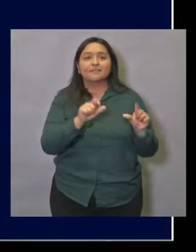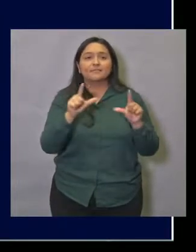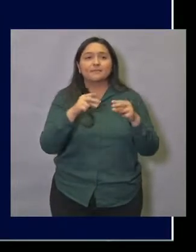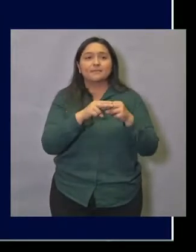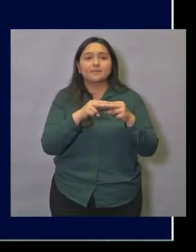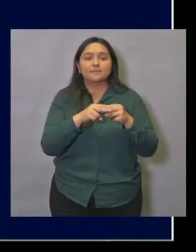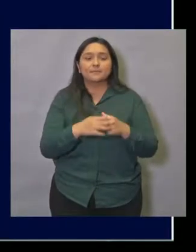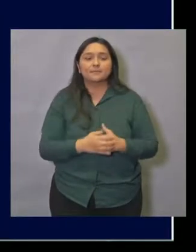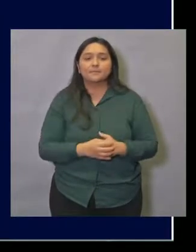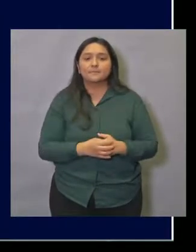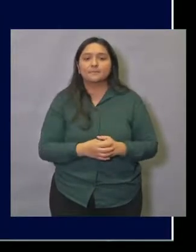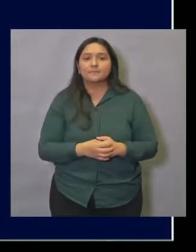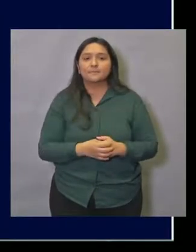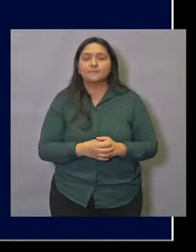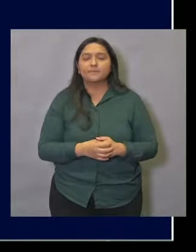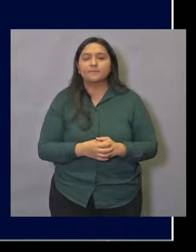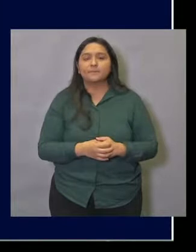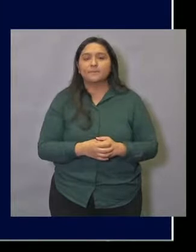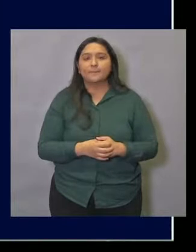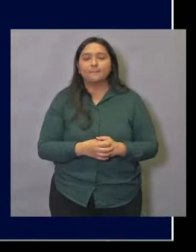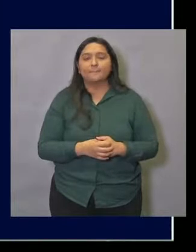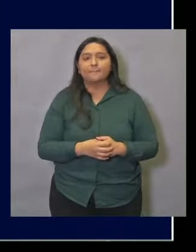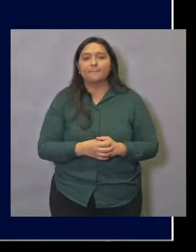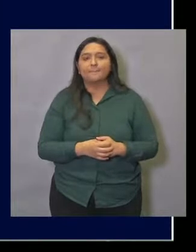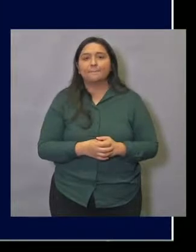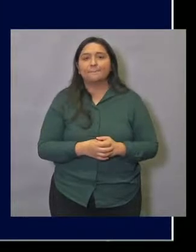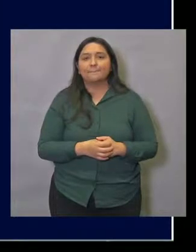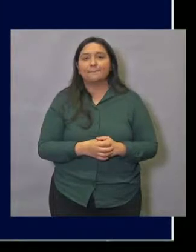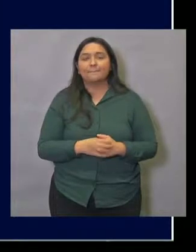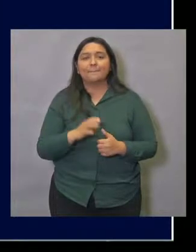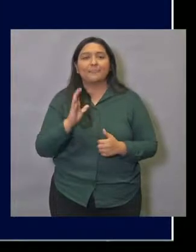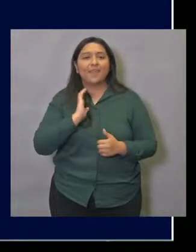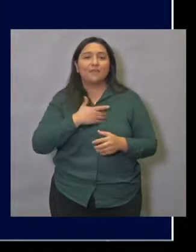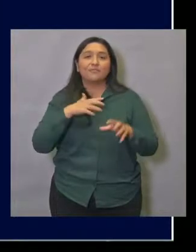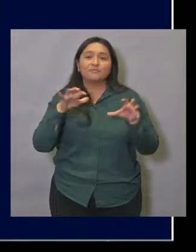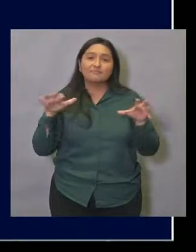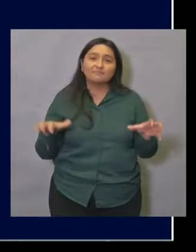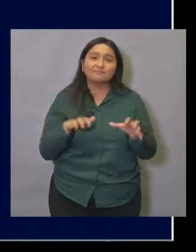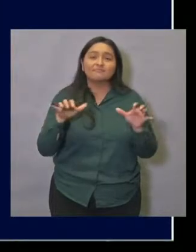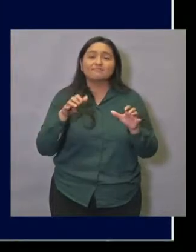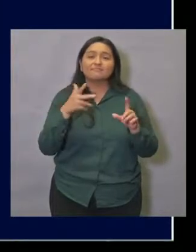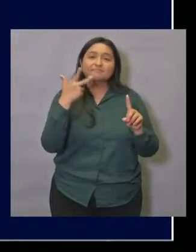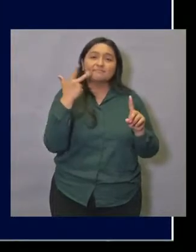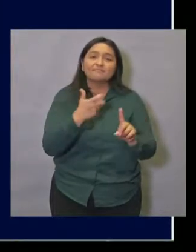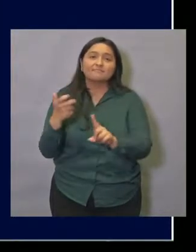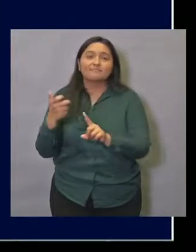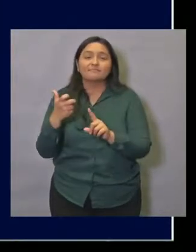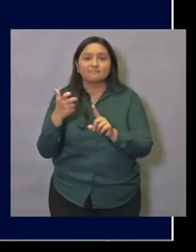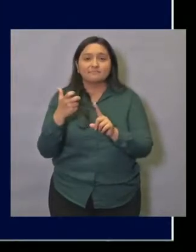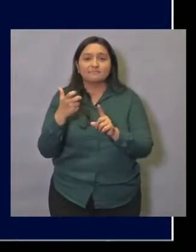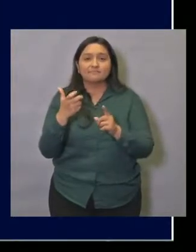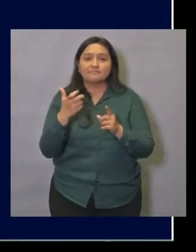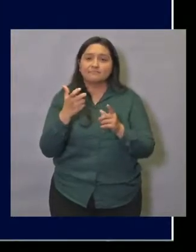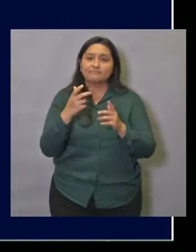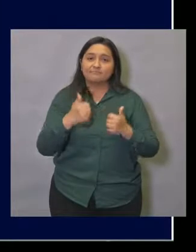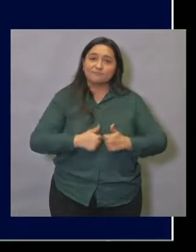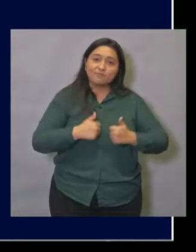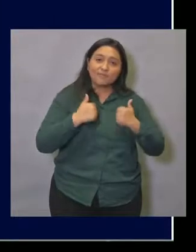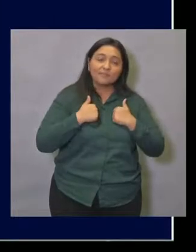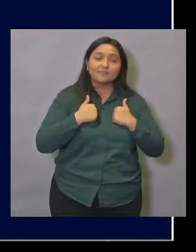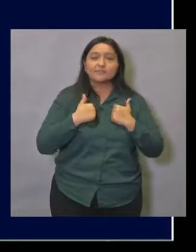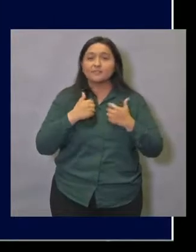Para actualizarlos sobre nuestros esfuerzos generales para vacunar a los residentes y trabajadores del condado de Los Ángeles, ahora